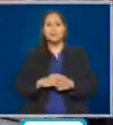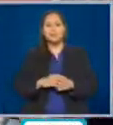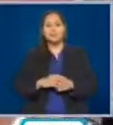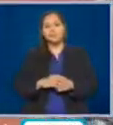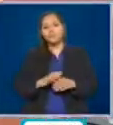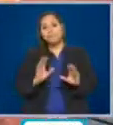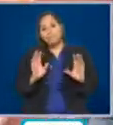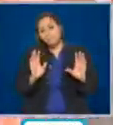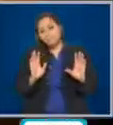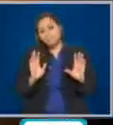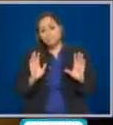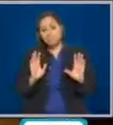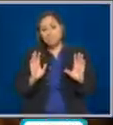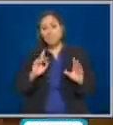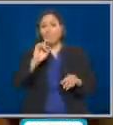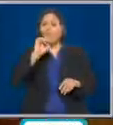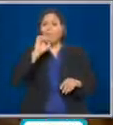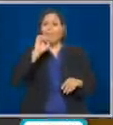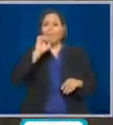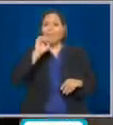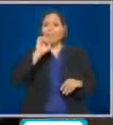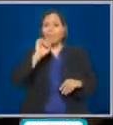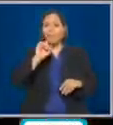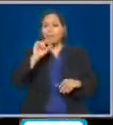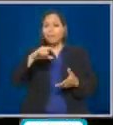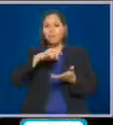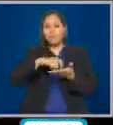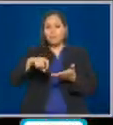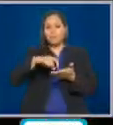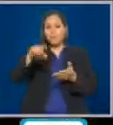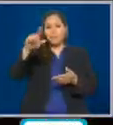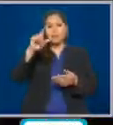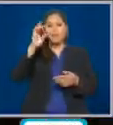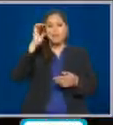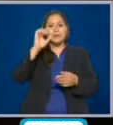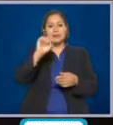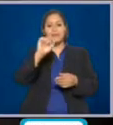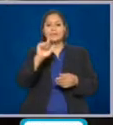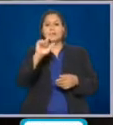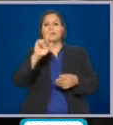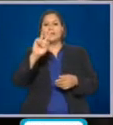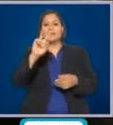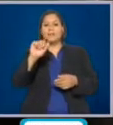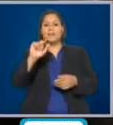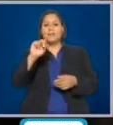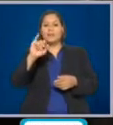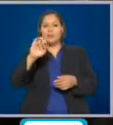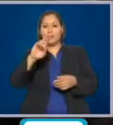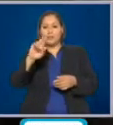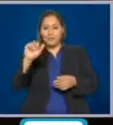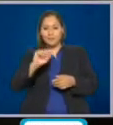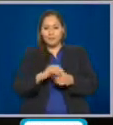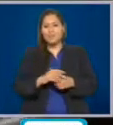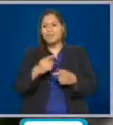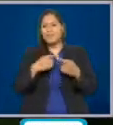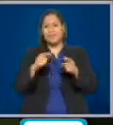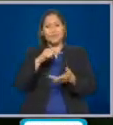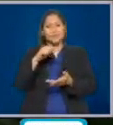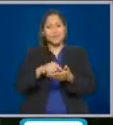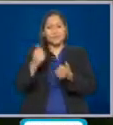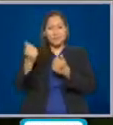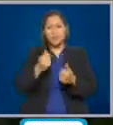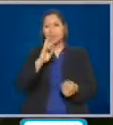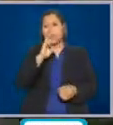Pues bueno, la guayaba pues la compramos allá en Salvatierra. No, pues viene de muchos lugares. La mejor